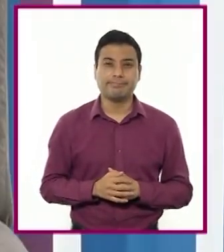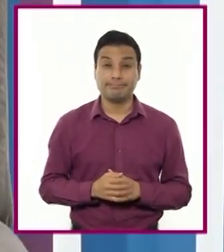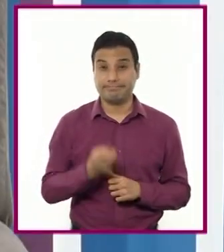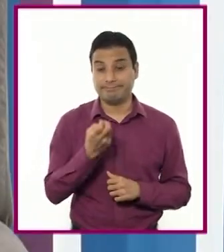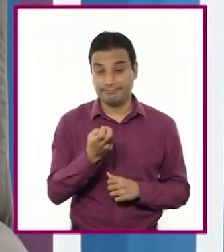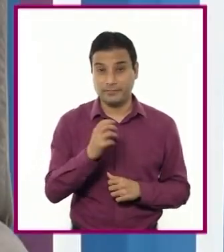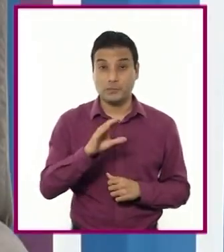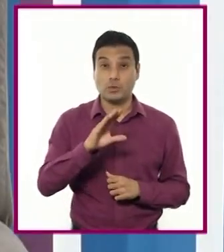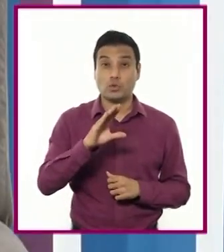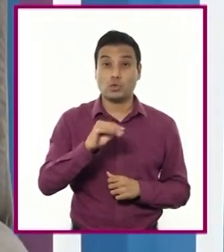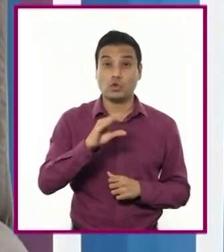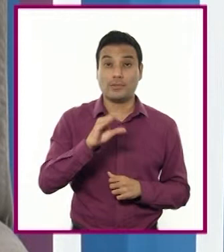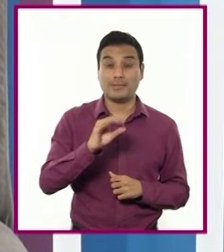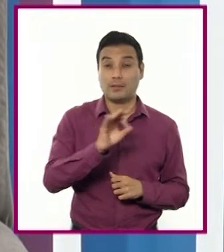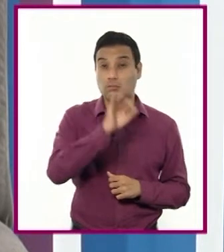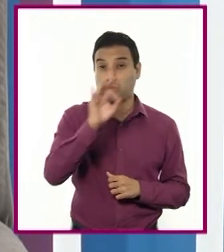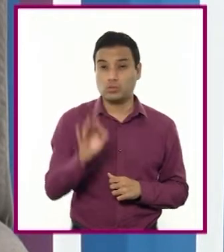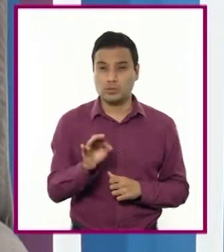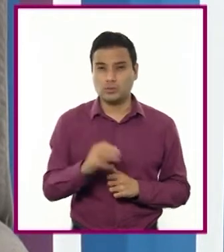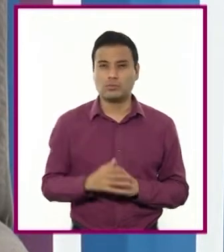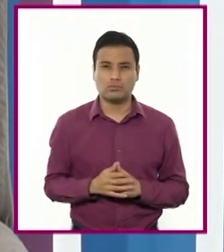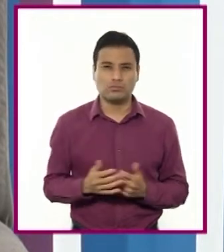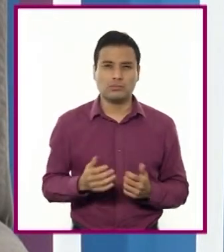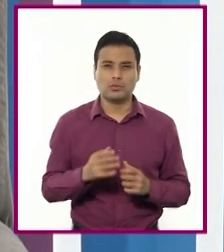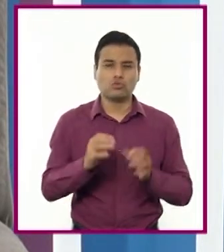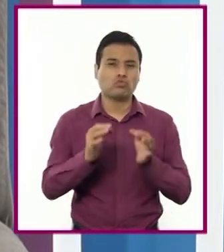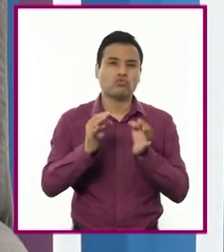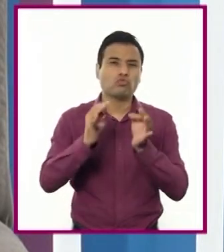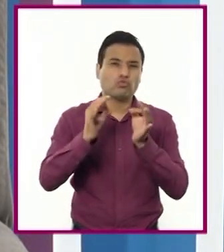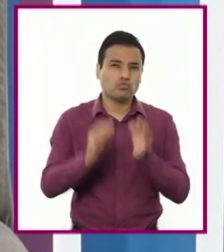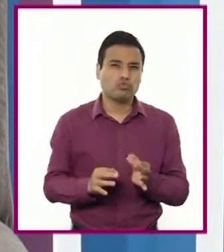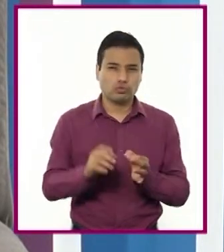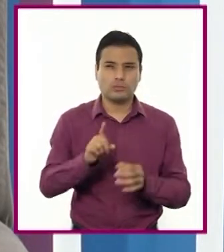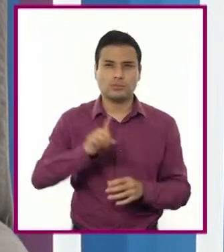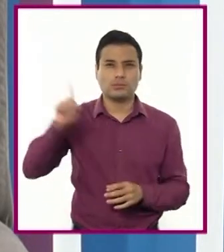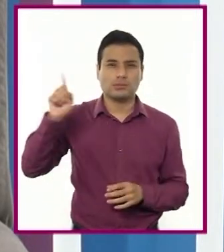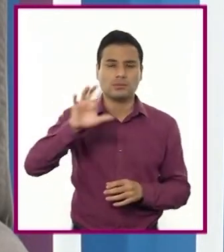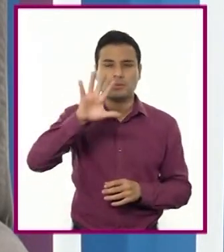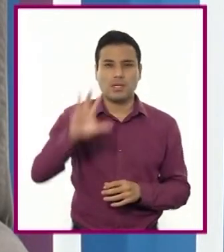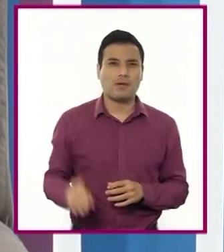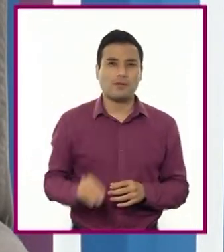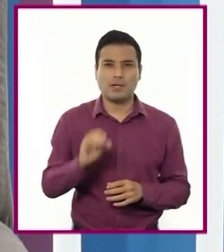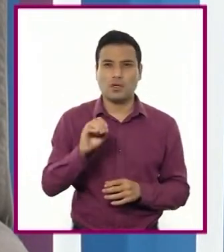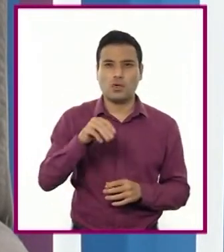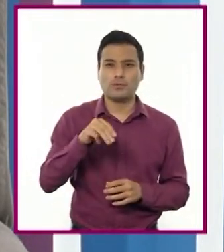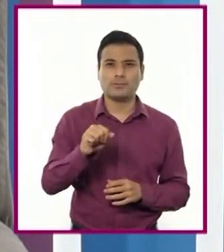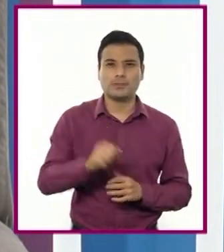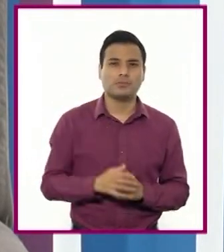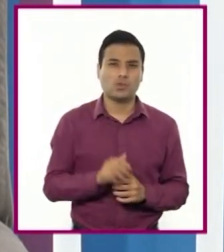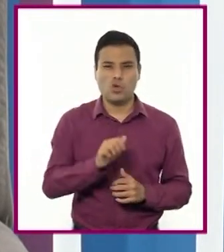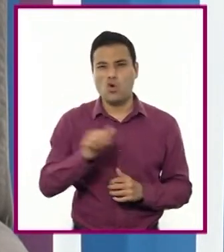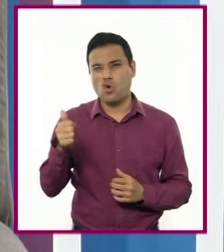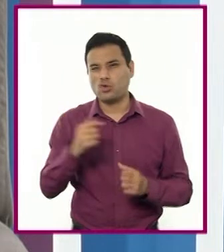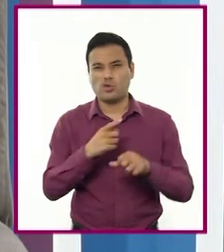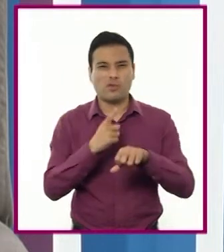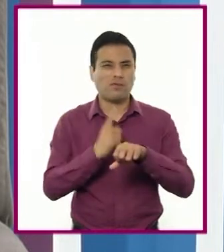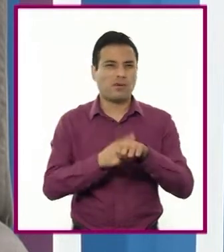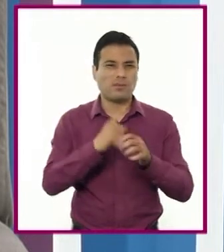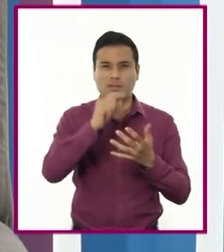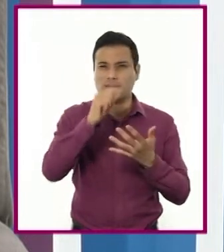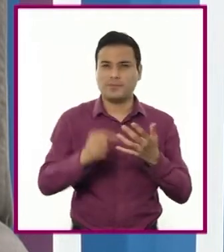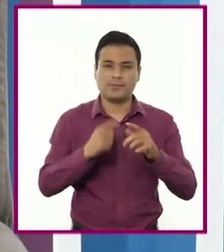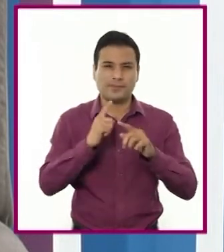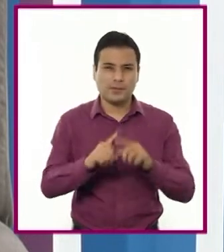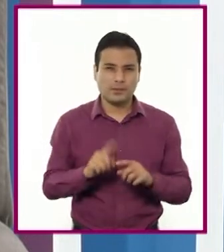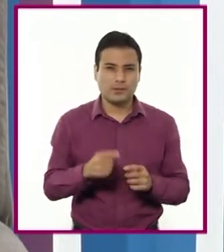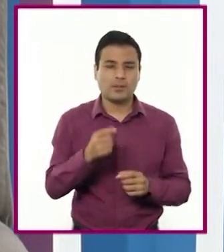del 90% estaban en la región de África de la OMS. En cuanto a otras enfermedades, la